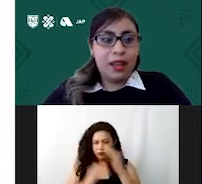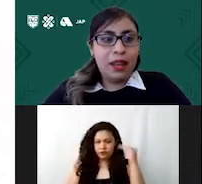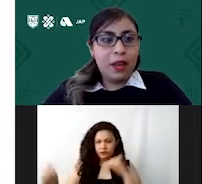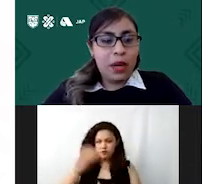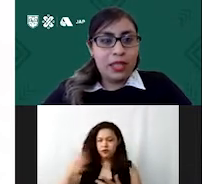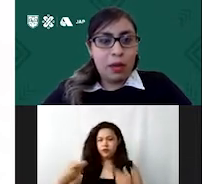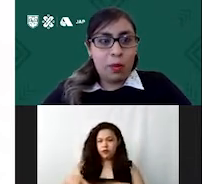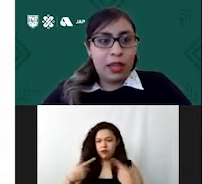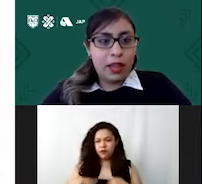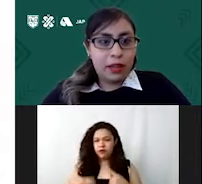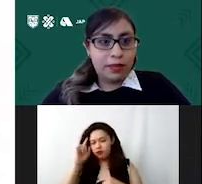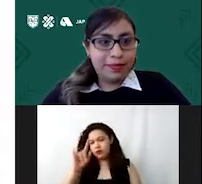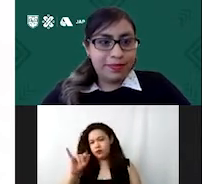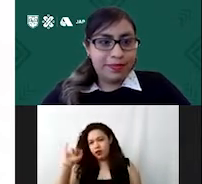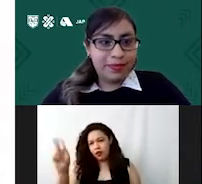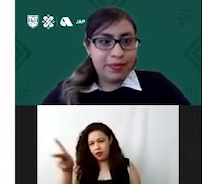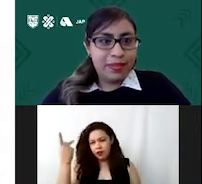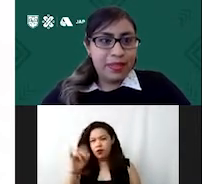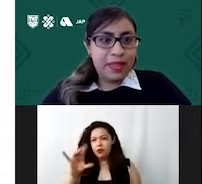Nacional. Maestra, bienvenida.